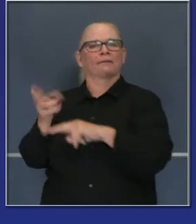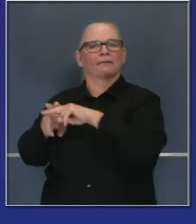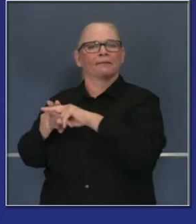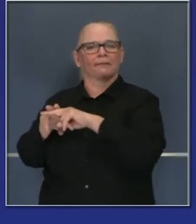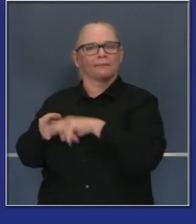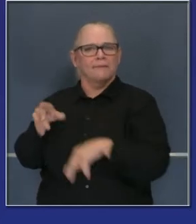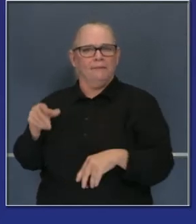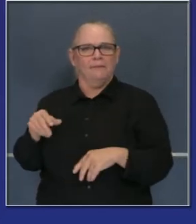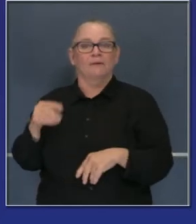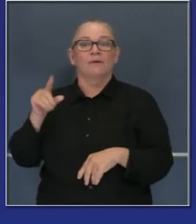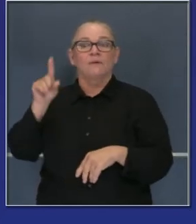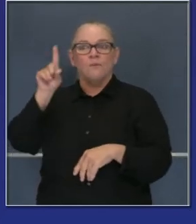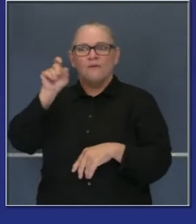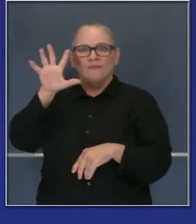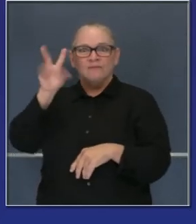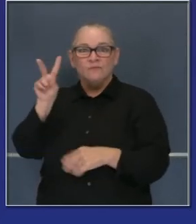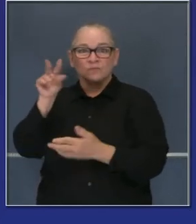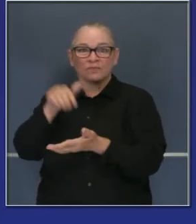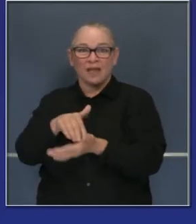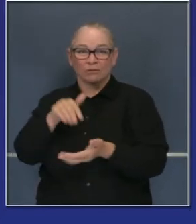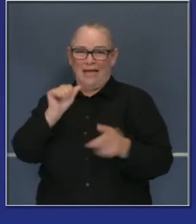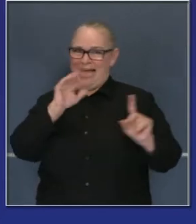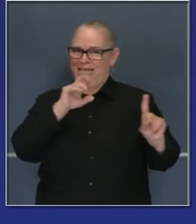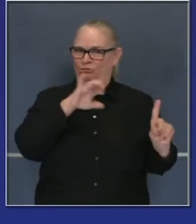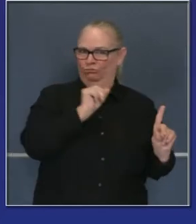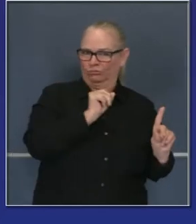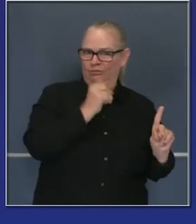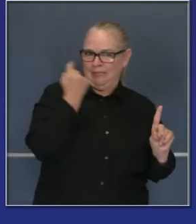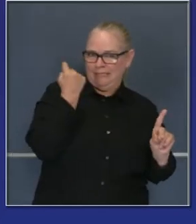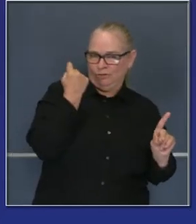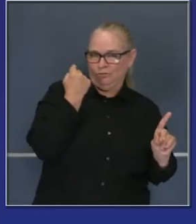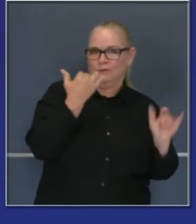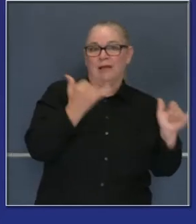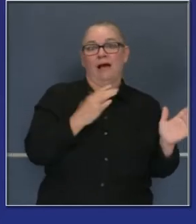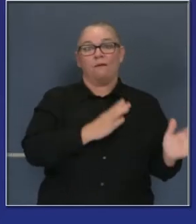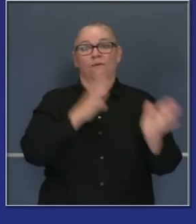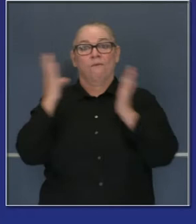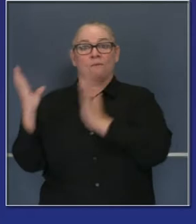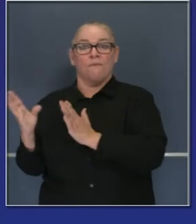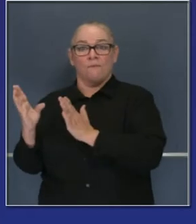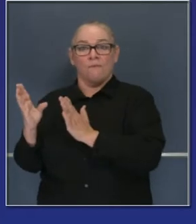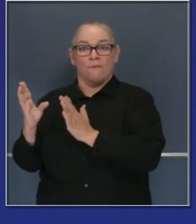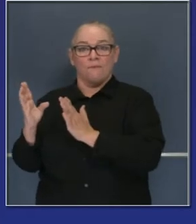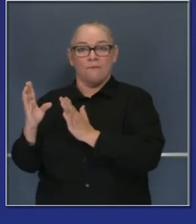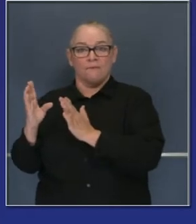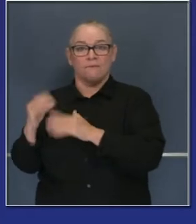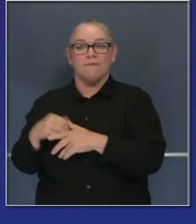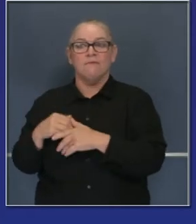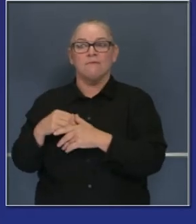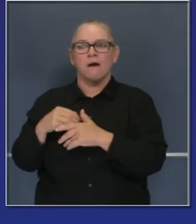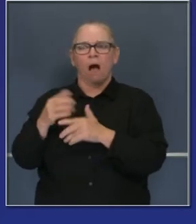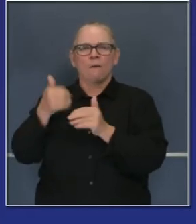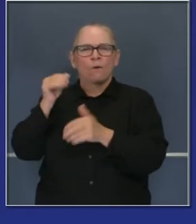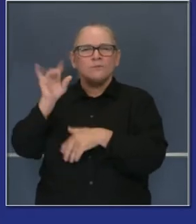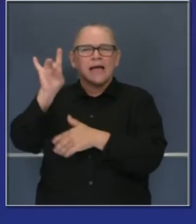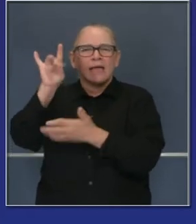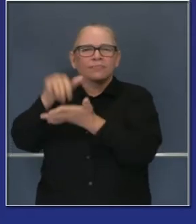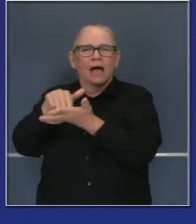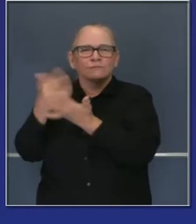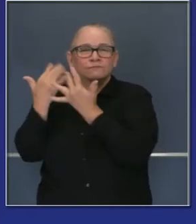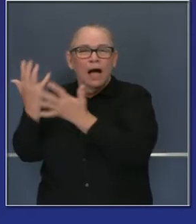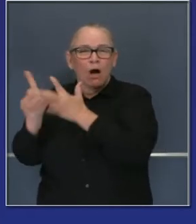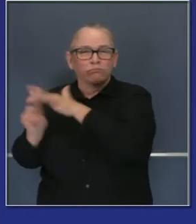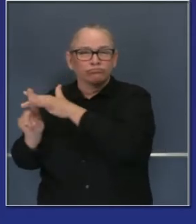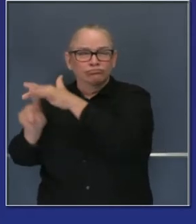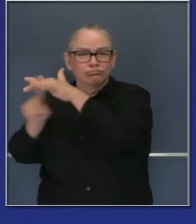252 mil acres nuevamente este año 3.4 millones de acres cerca de 8 mil incendios les